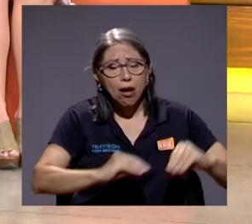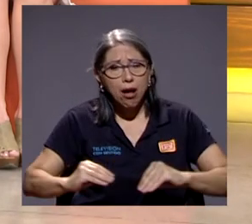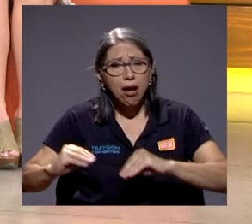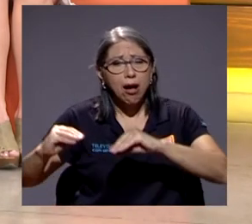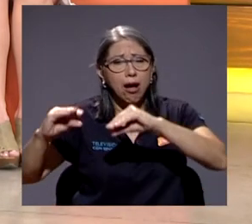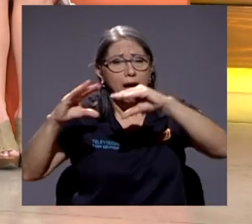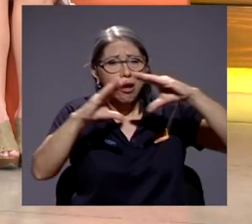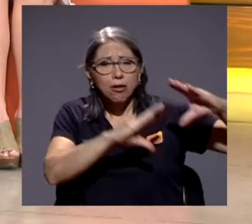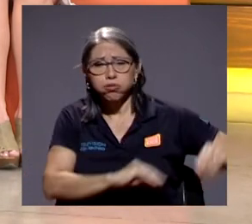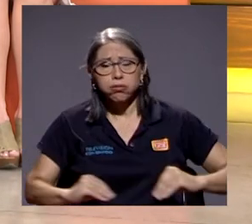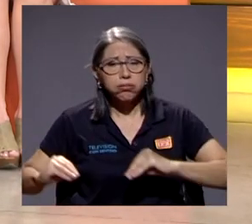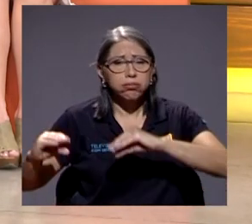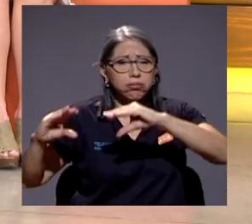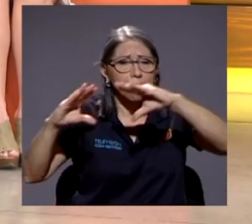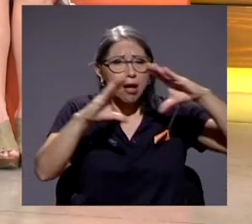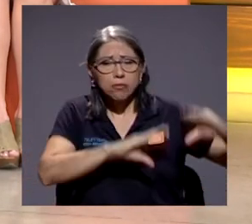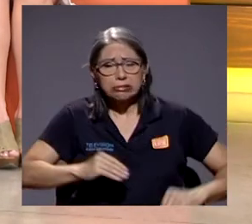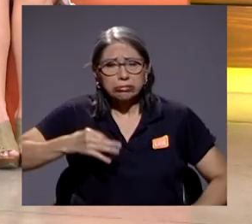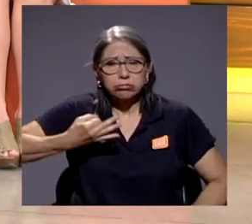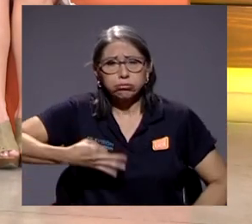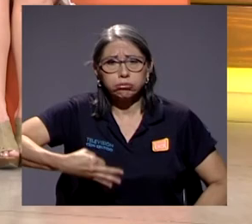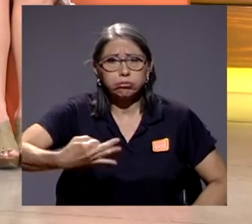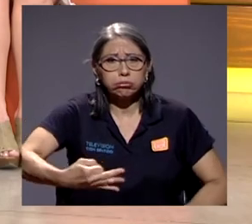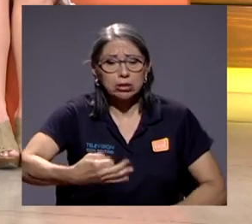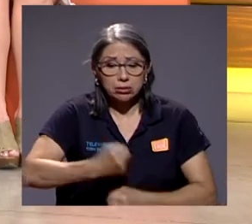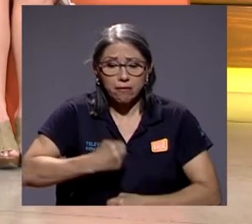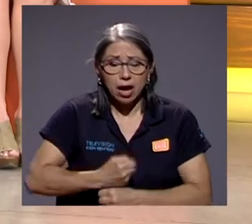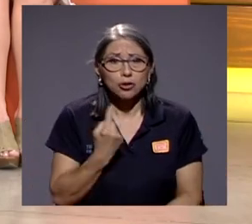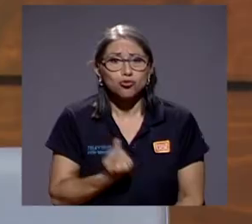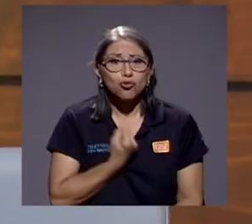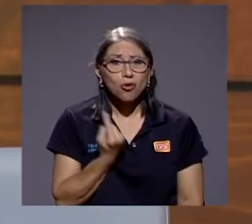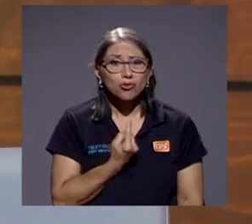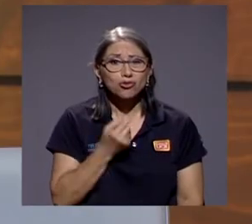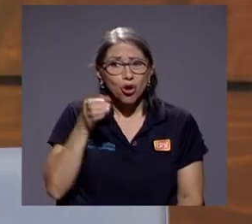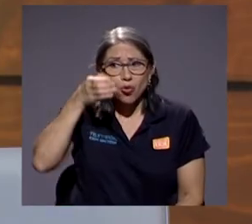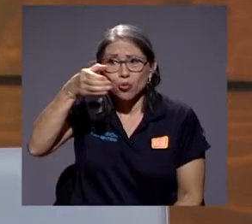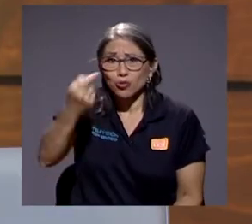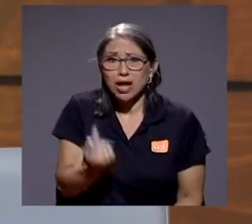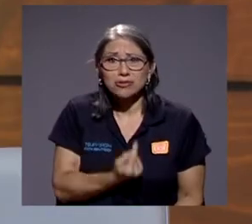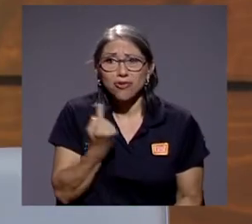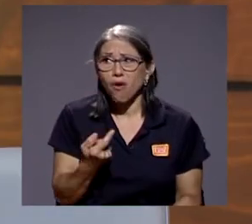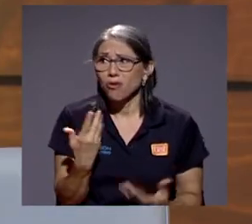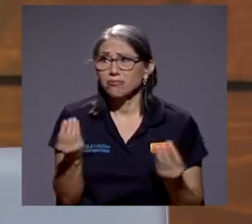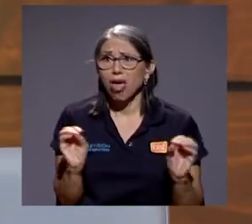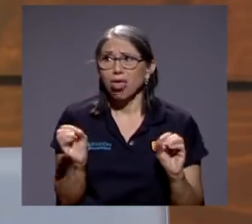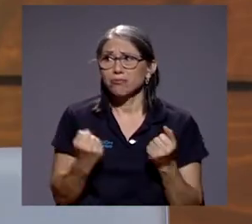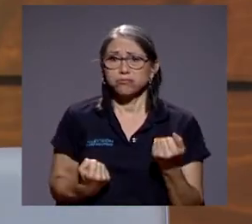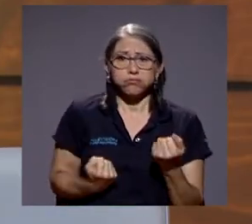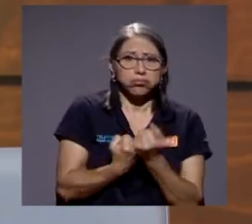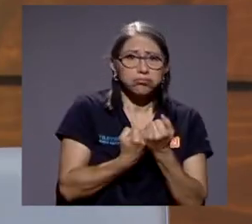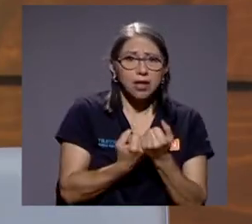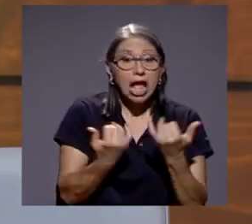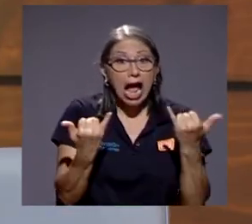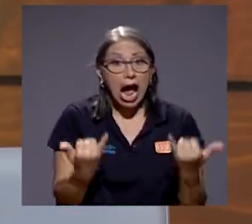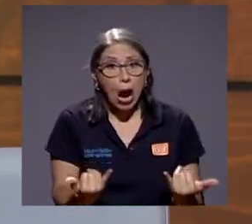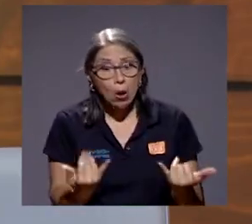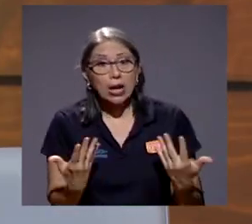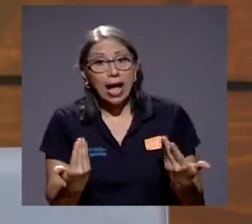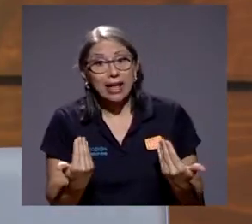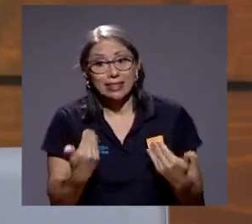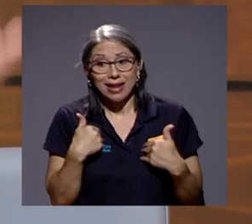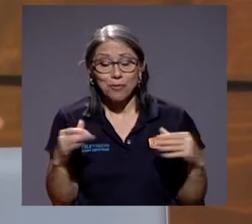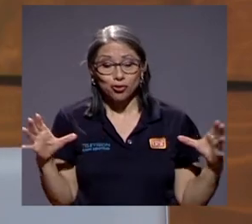sector y ahora estar en una red de emergencia cultural donde tenemos no sólo el punto de vista